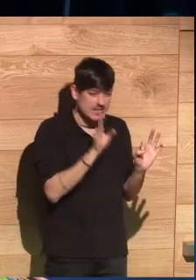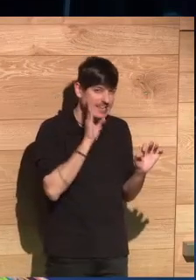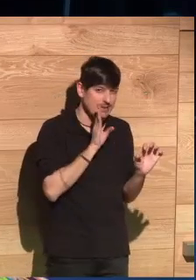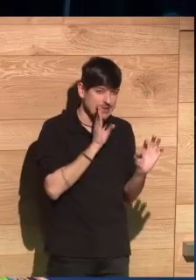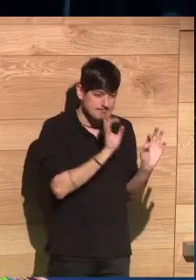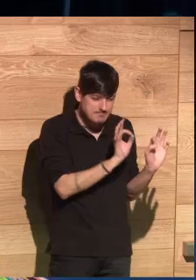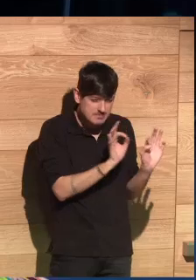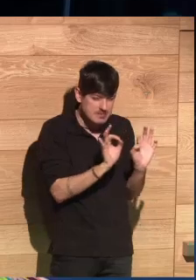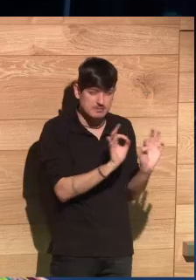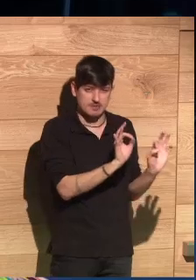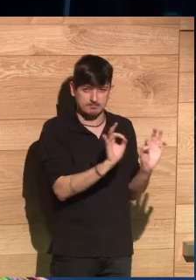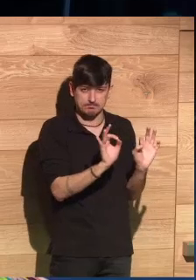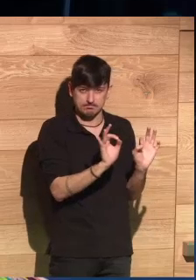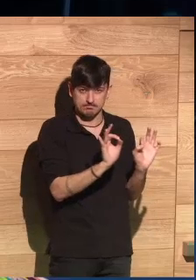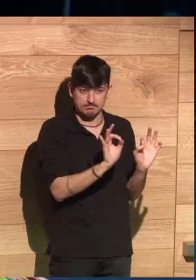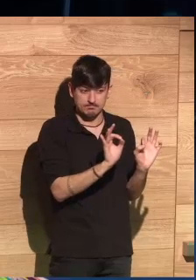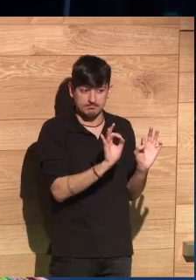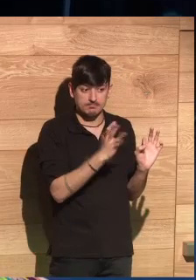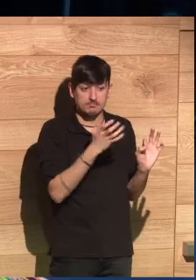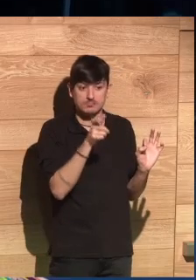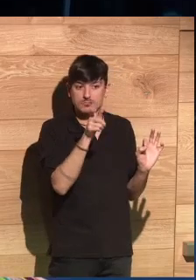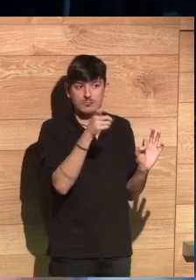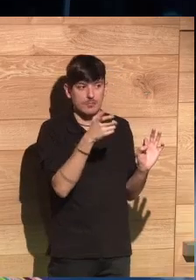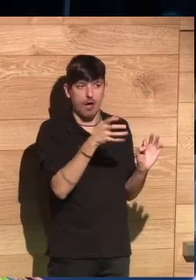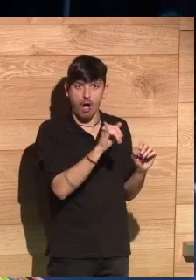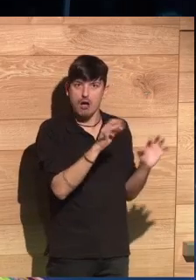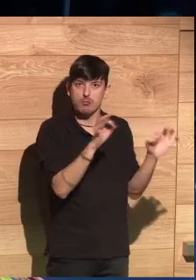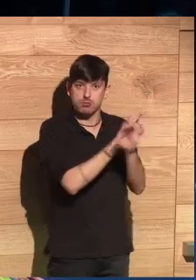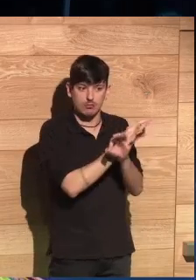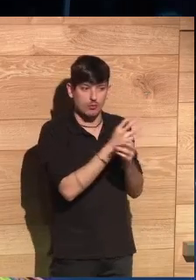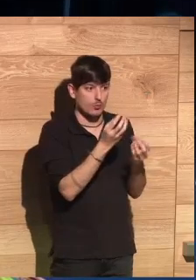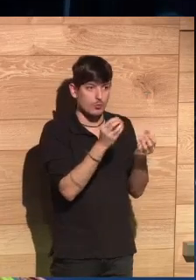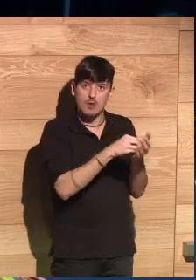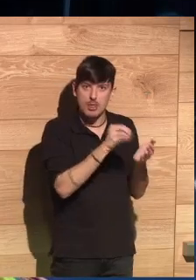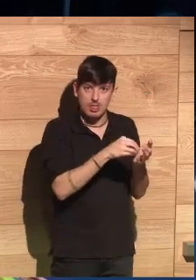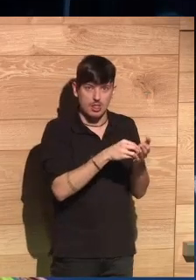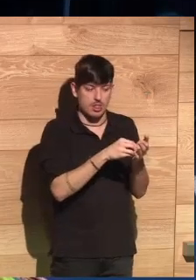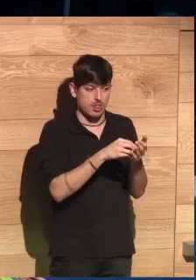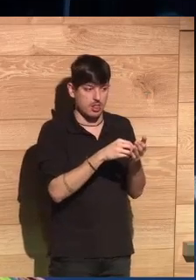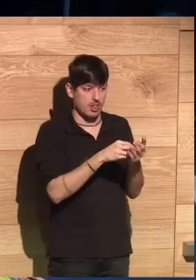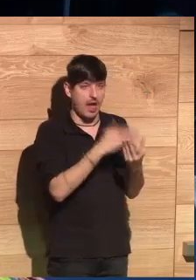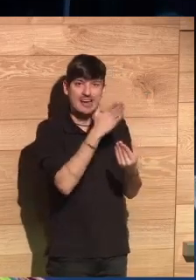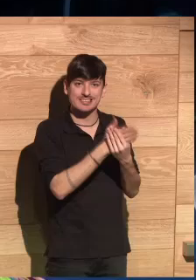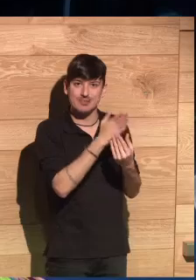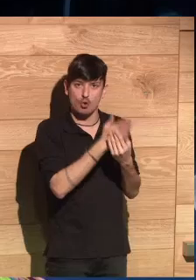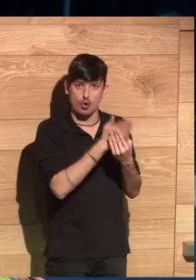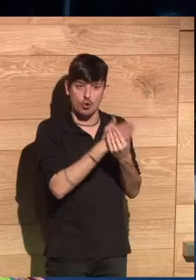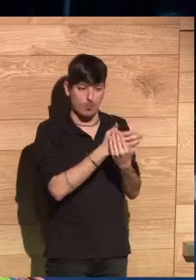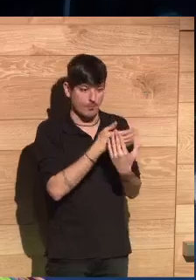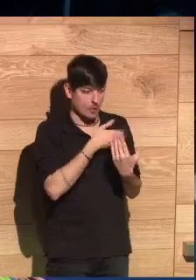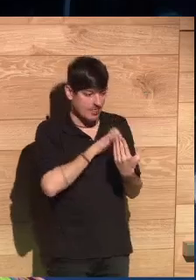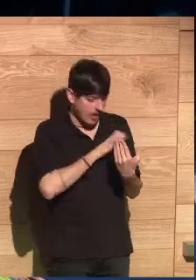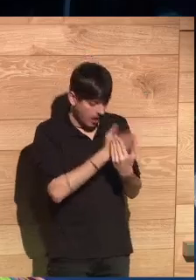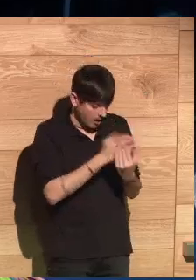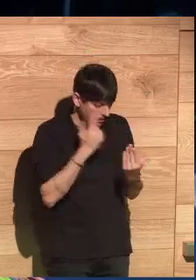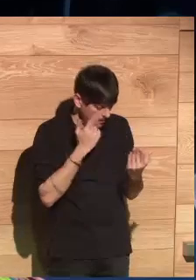crimen. Y un malentendido, hay muchos crímenes que suceden que cuando ves el archivo forense de cómo se ha